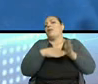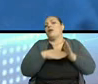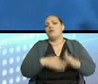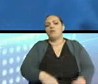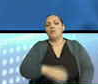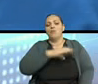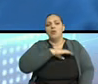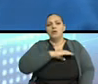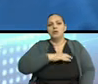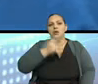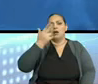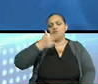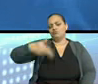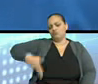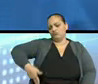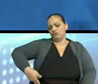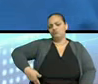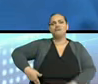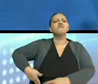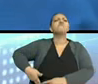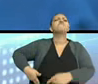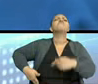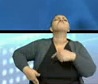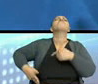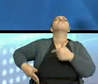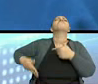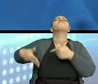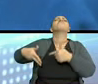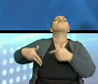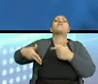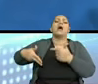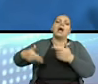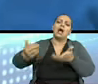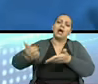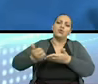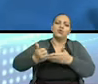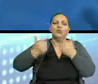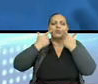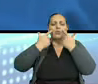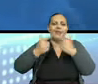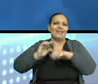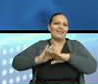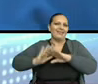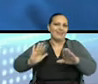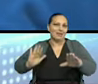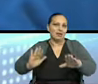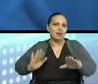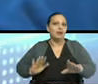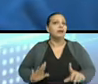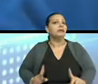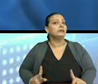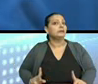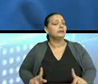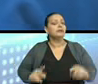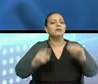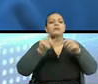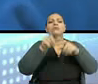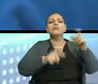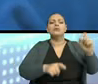matar, es para robar, es para causar caos. Y así mismo las mascarillas son buenas porque te protegen, sí, para no contagiar al resto, pero